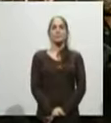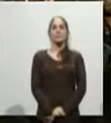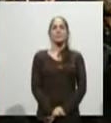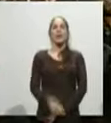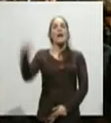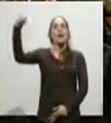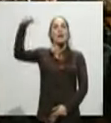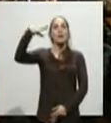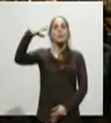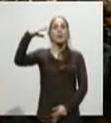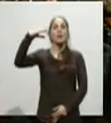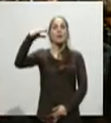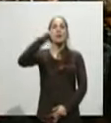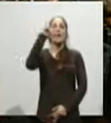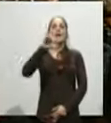Iluminador Selma.